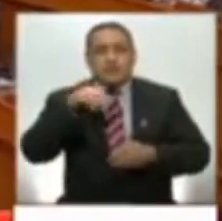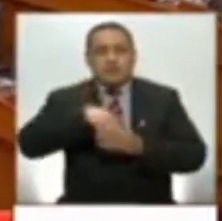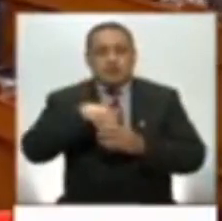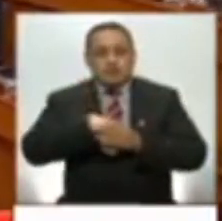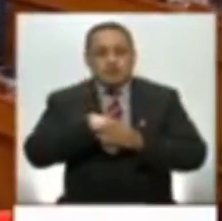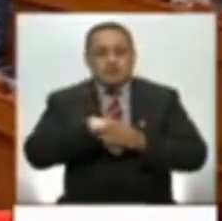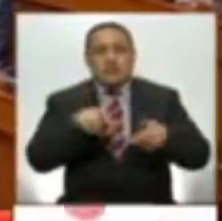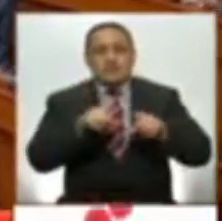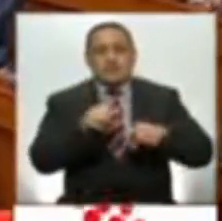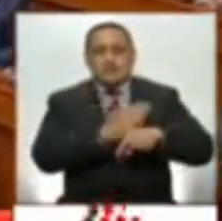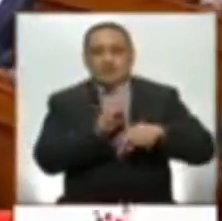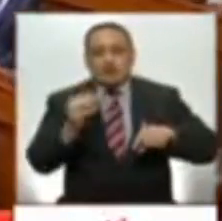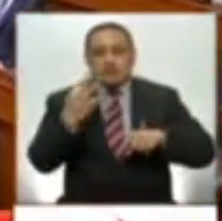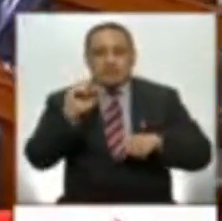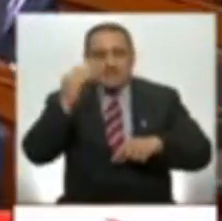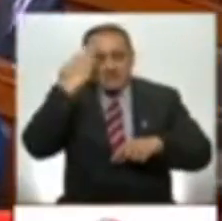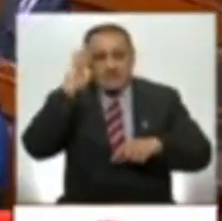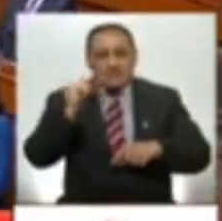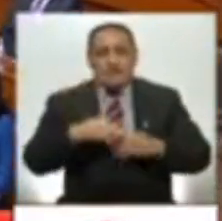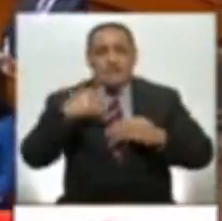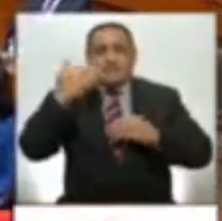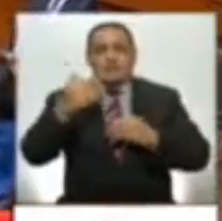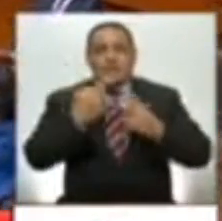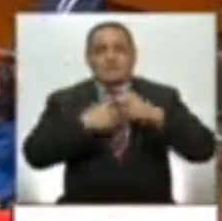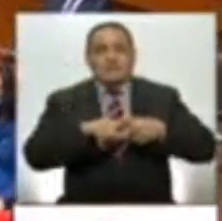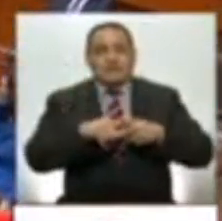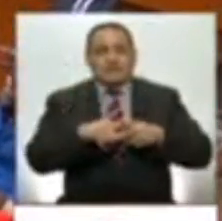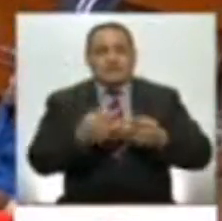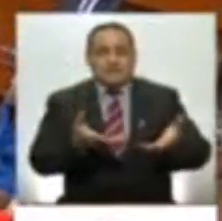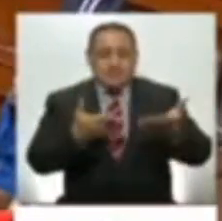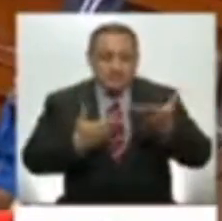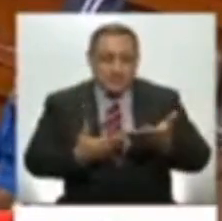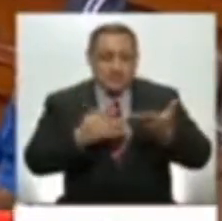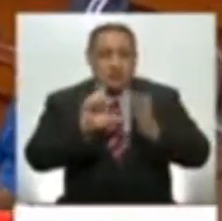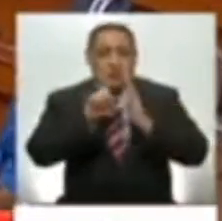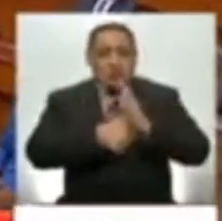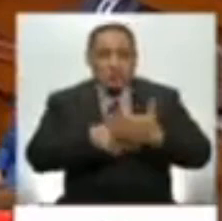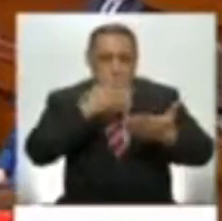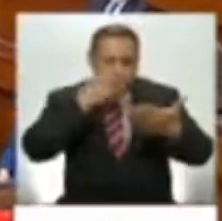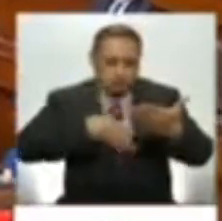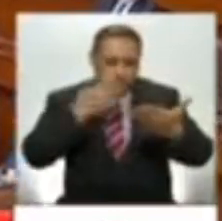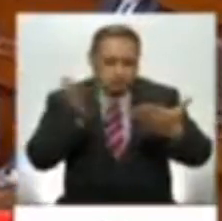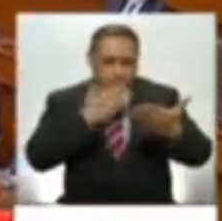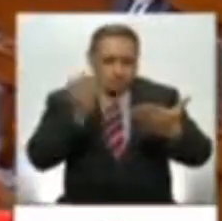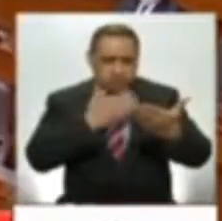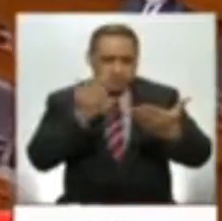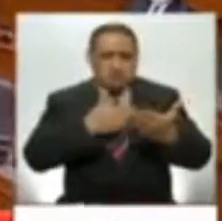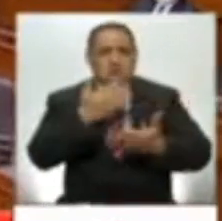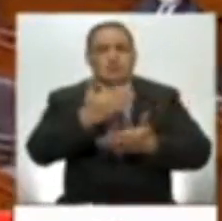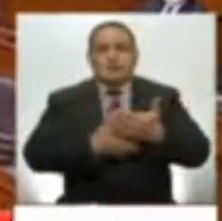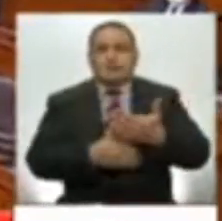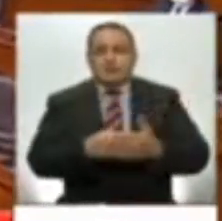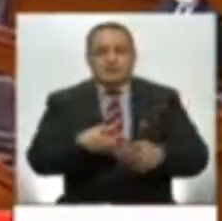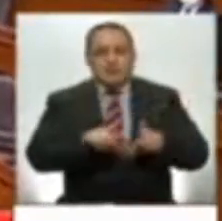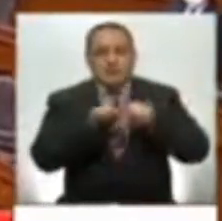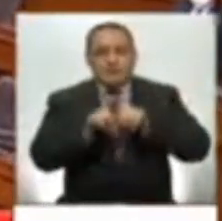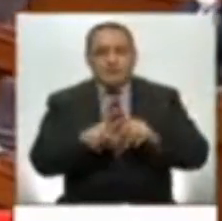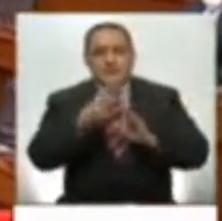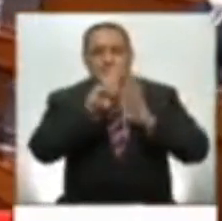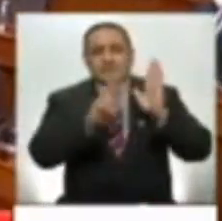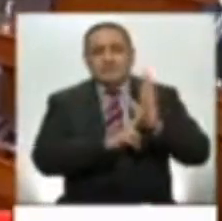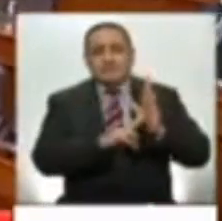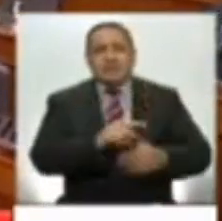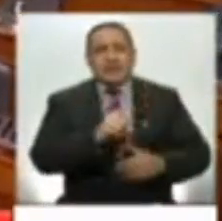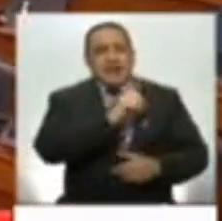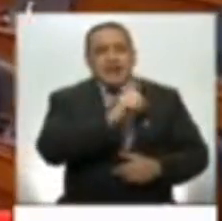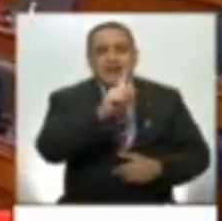Elecciones dentro de los 30 días posteriores al inicio de la entrega. Una vez verificada la autenticidad de las credenciales, las registrará y entregará a